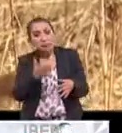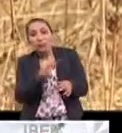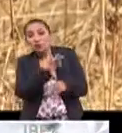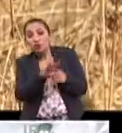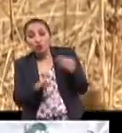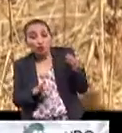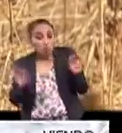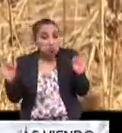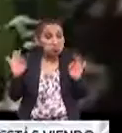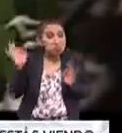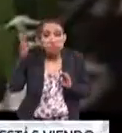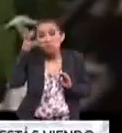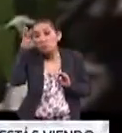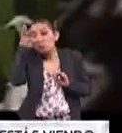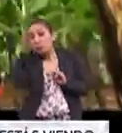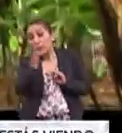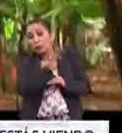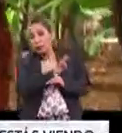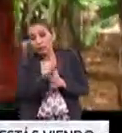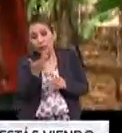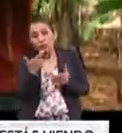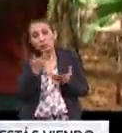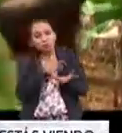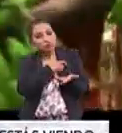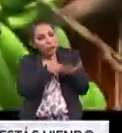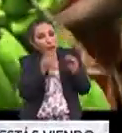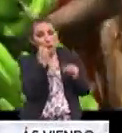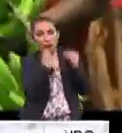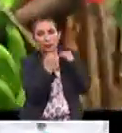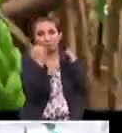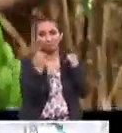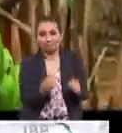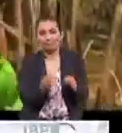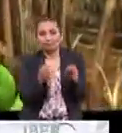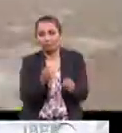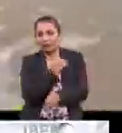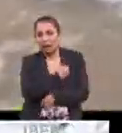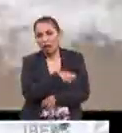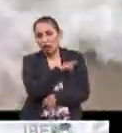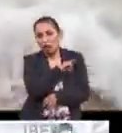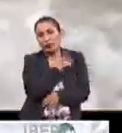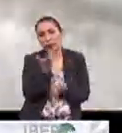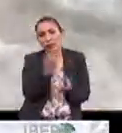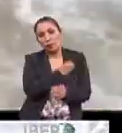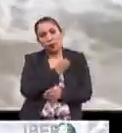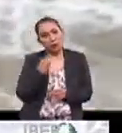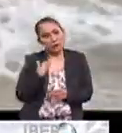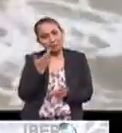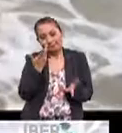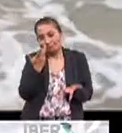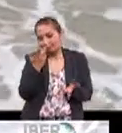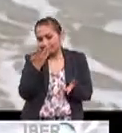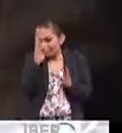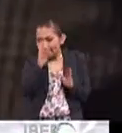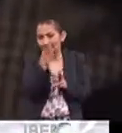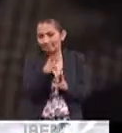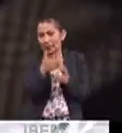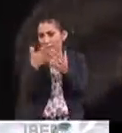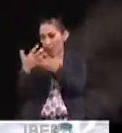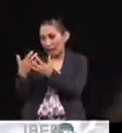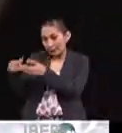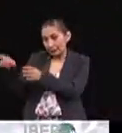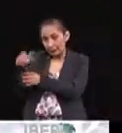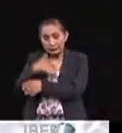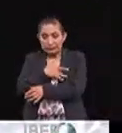todos podamos tener acceso a una alimentación sana y que haya un compromiso de las grandes